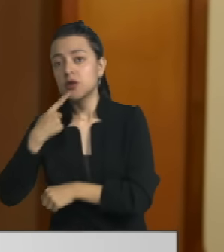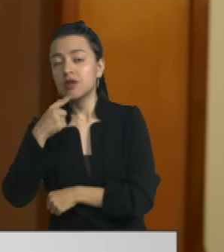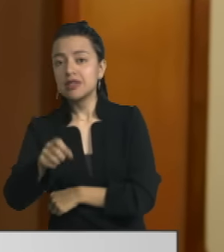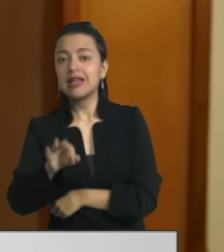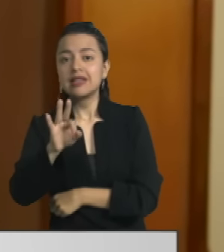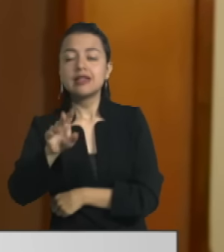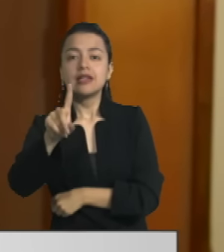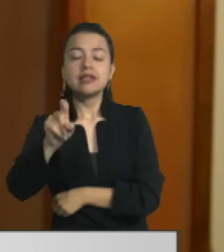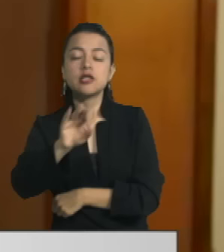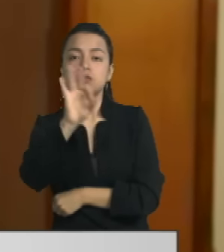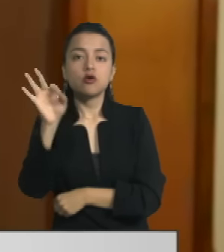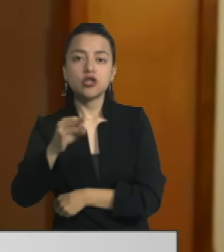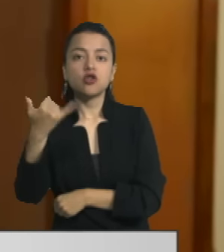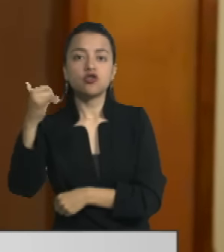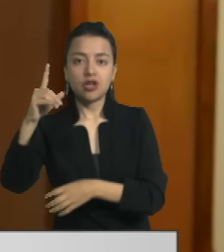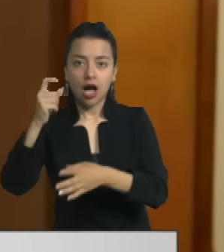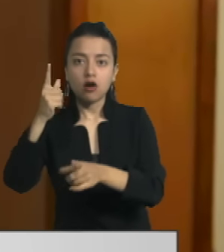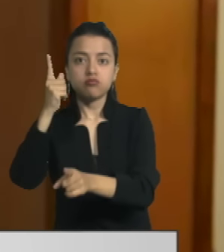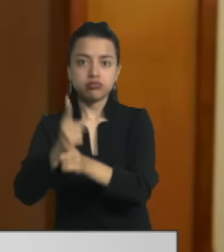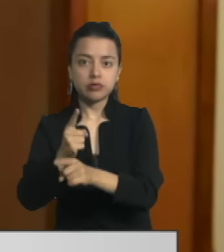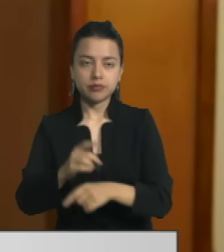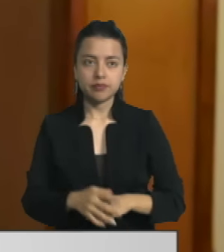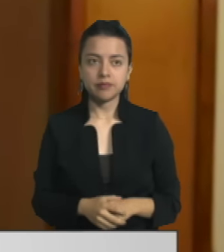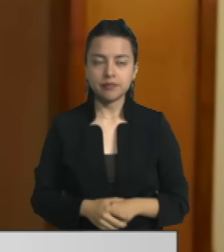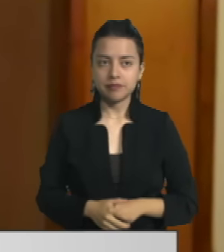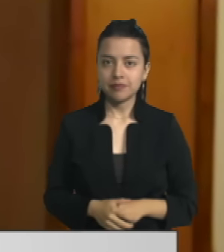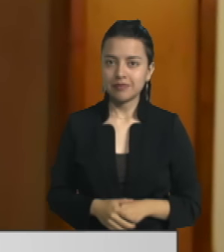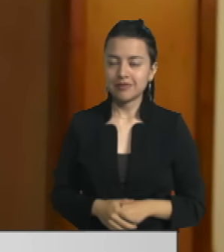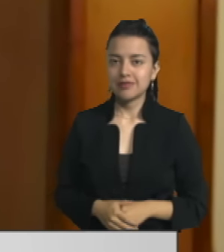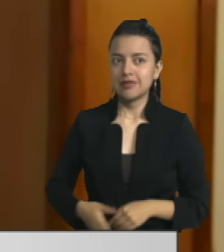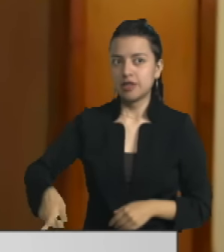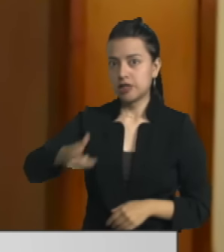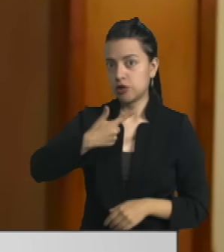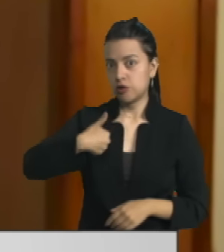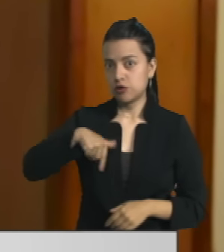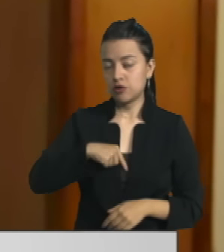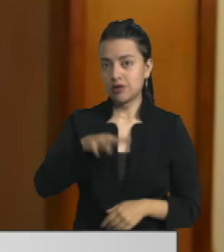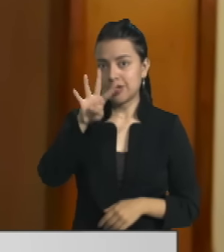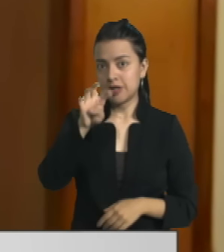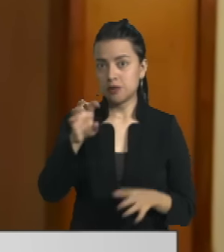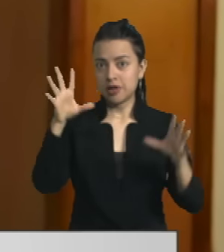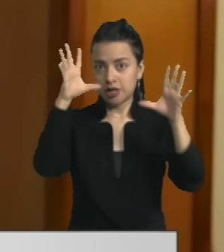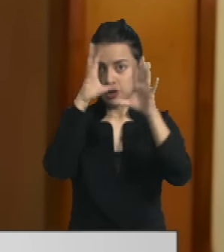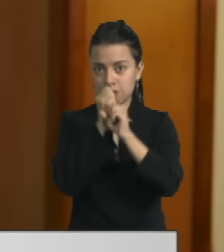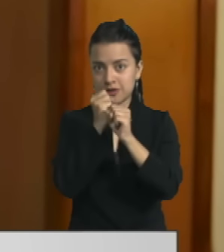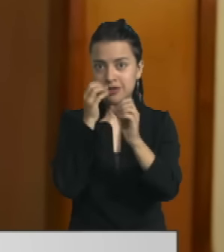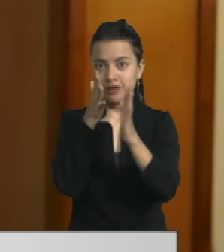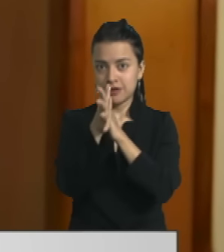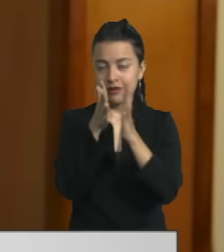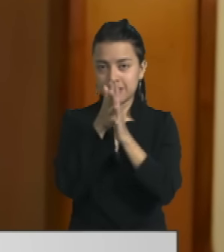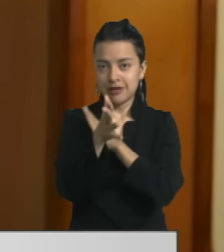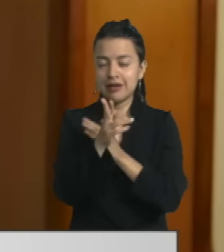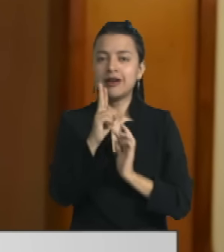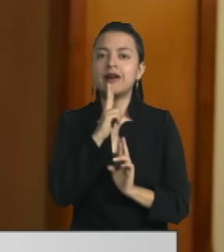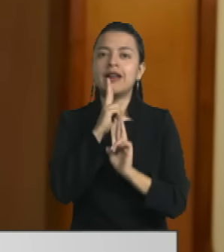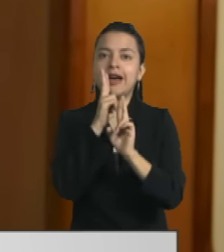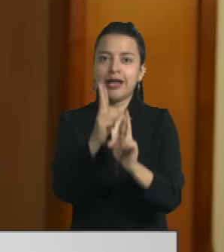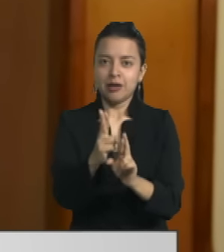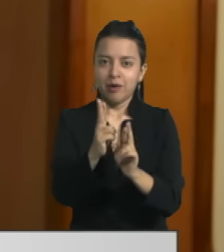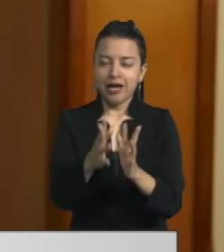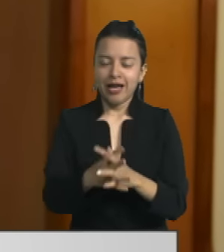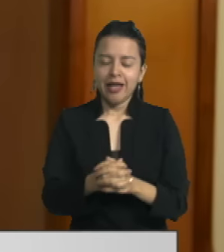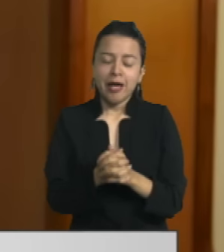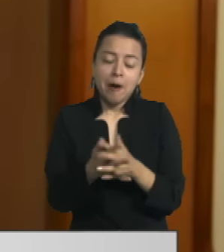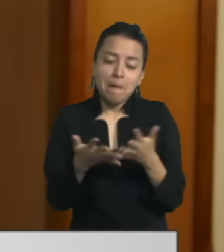la totalidad del proyecto estaremos por supuesto a las 9 de la noche con la respuesta de la Administración distrital que ya en los próximos minutos estará en el atril del Consejo de Bogotá respondiendo